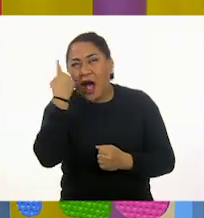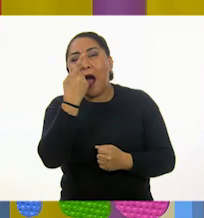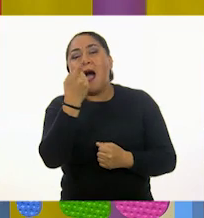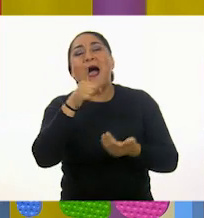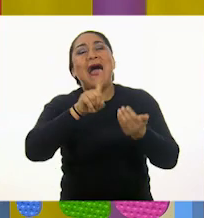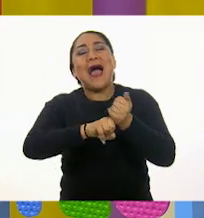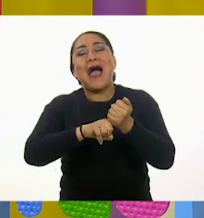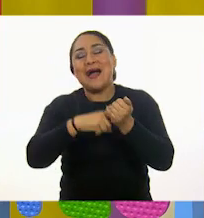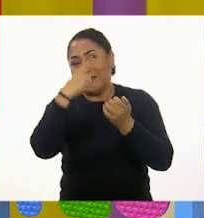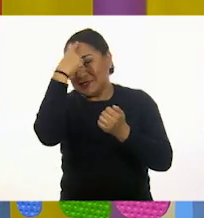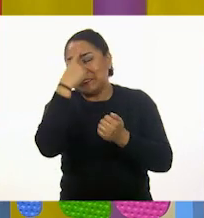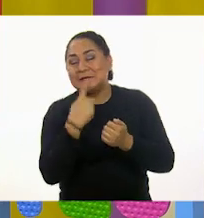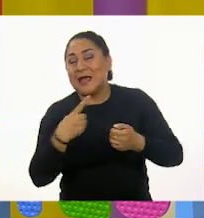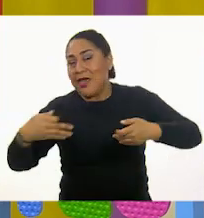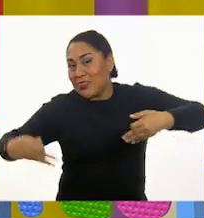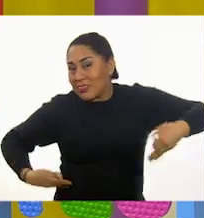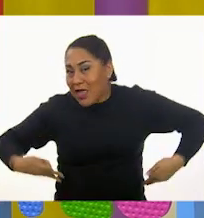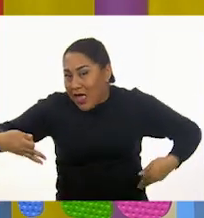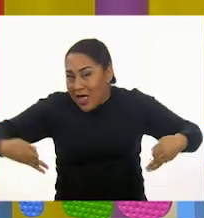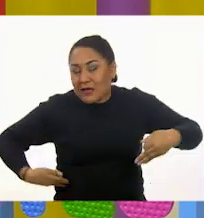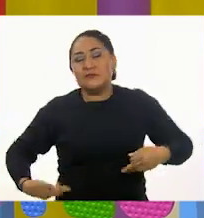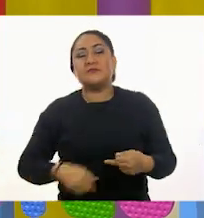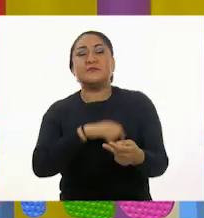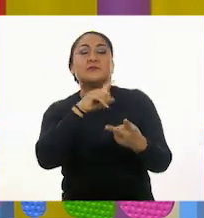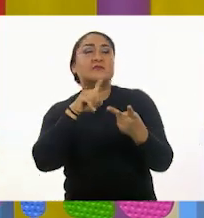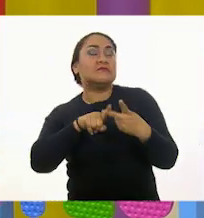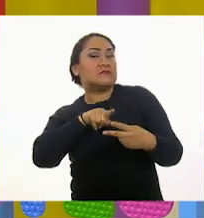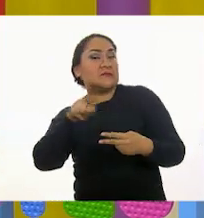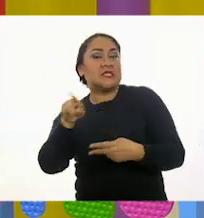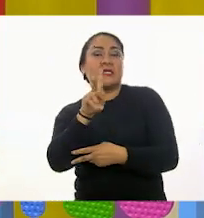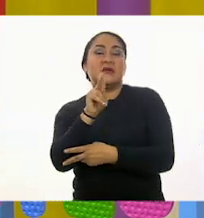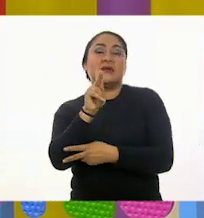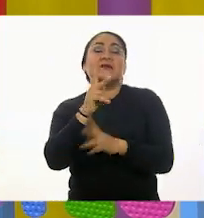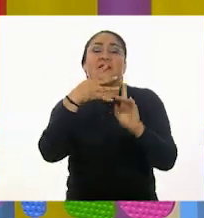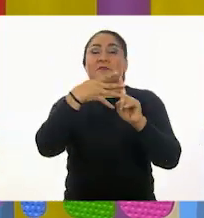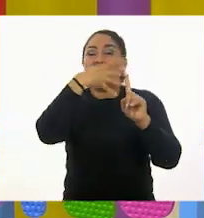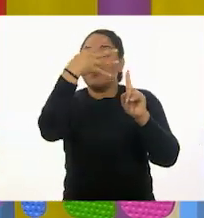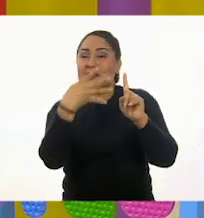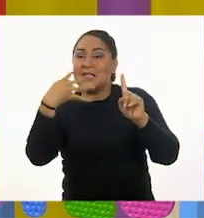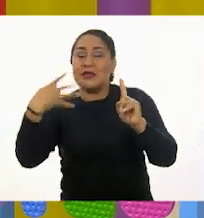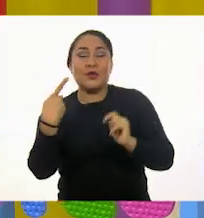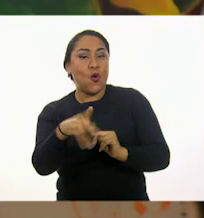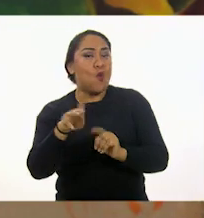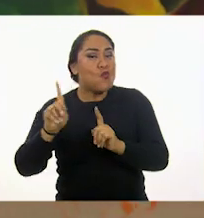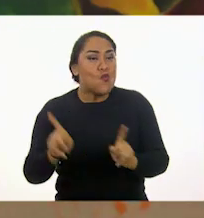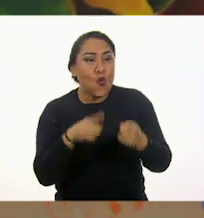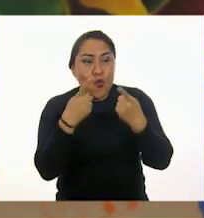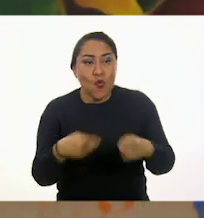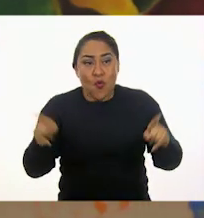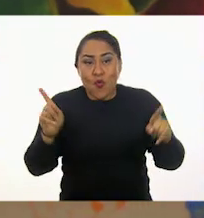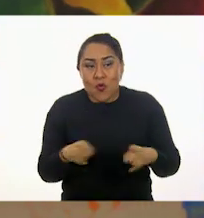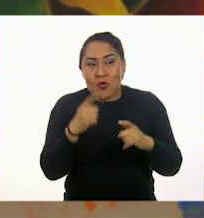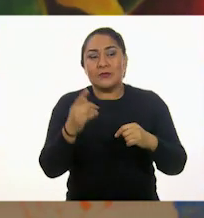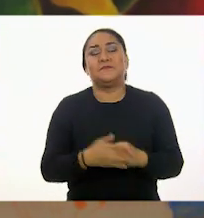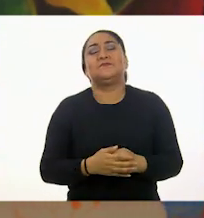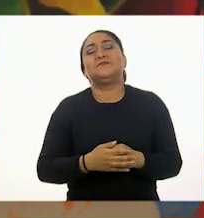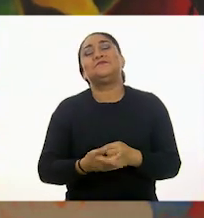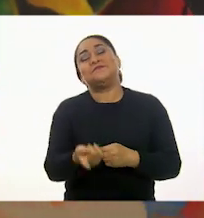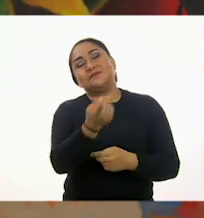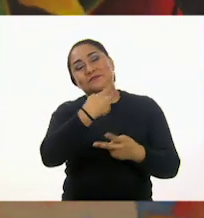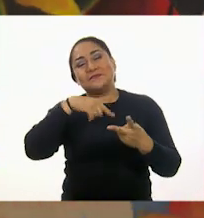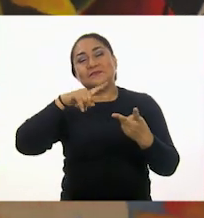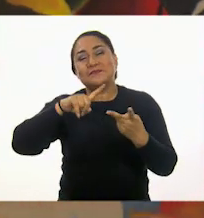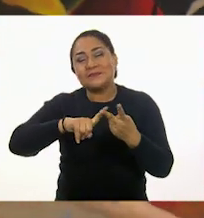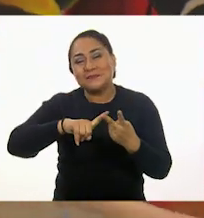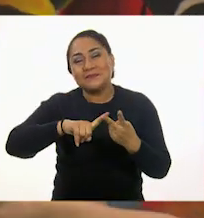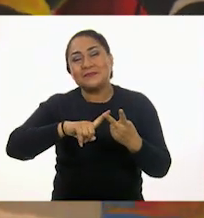El teatro. Del teatro. Allá arriba tenemos un pentagrama de la música. Y aquí Así un es. 3, que hablamos de